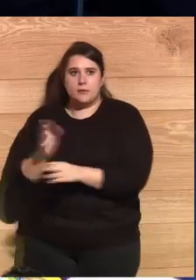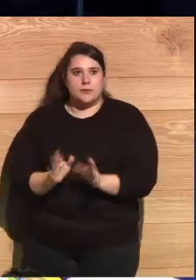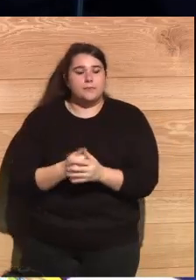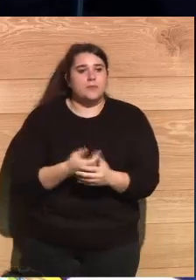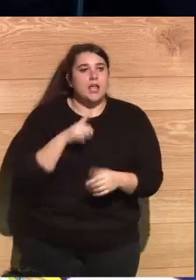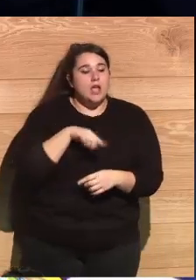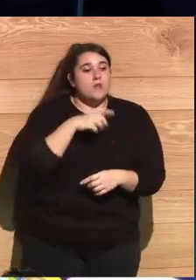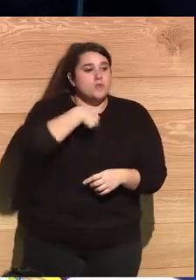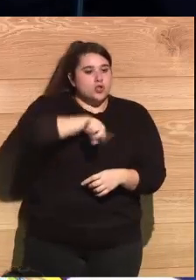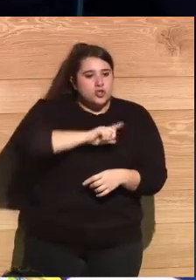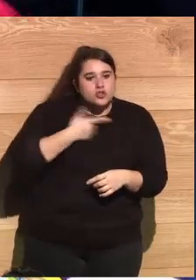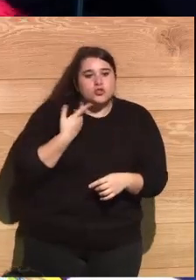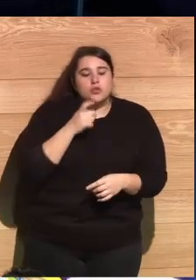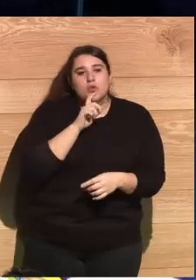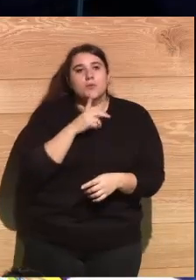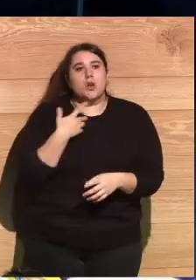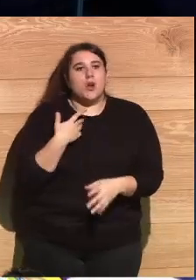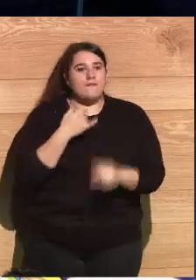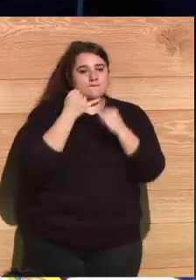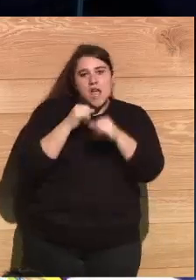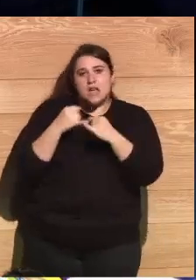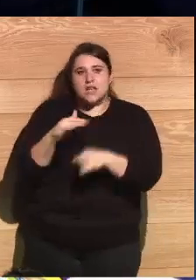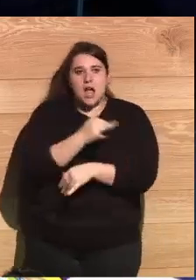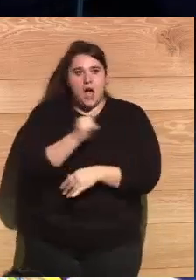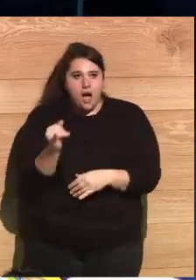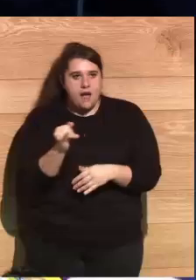nuevo verbalizamos, hay fiestas, festividades, nosotros estamos todo el día